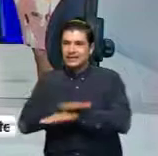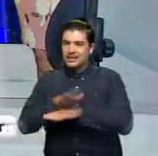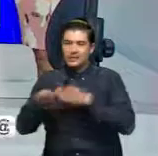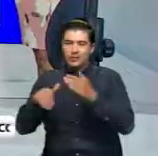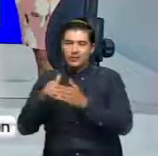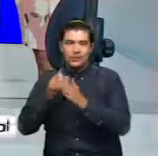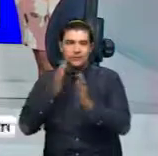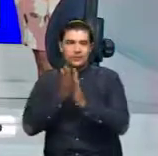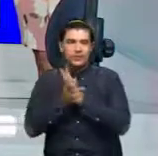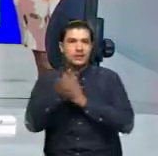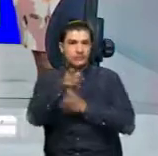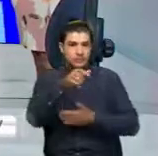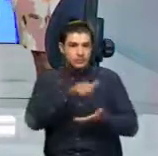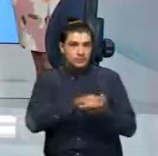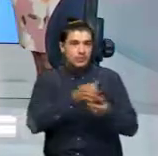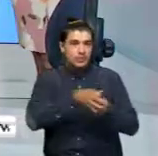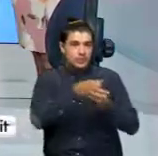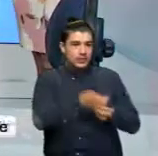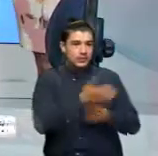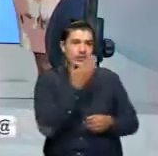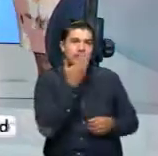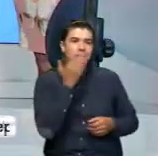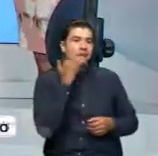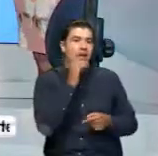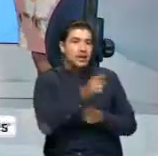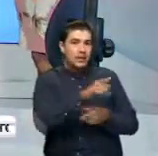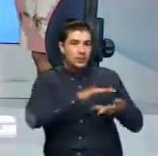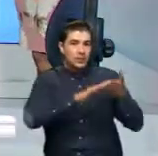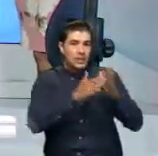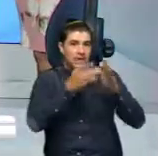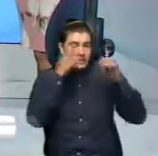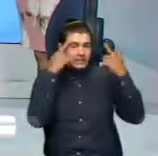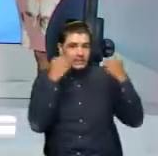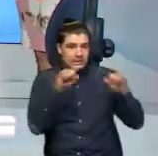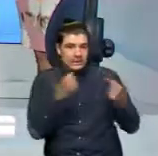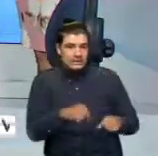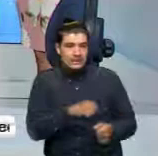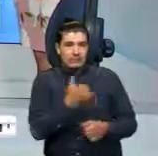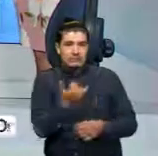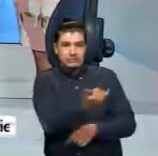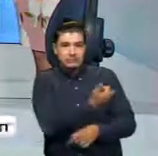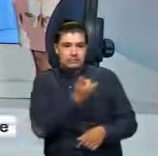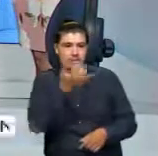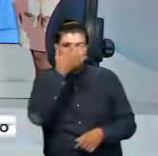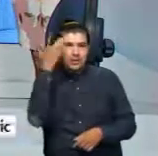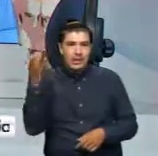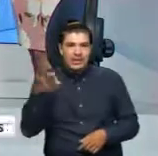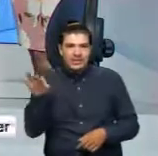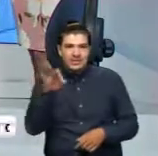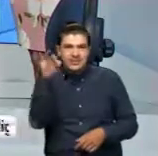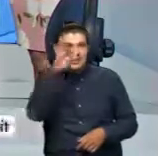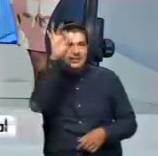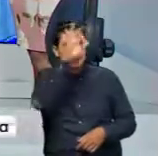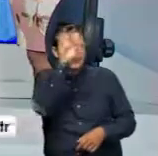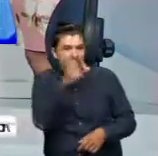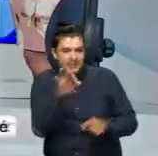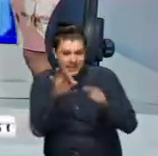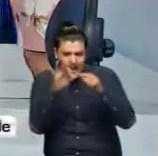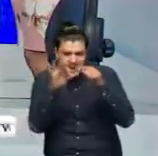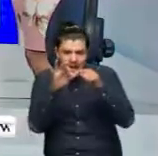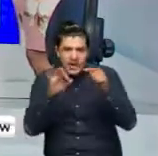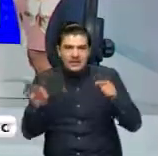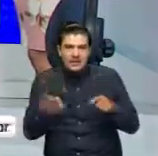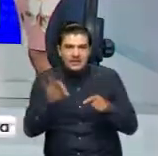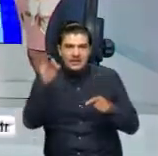nos vamos a barbosa por calle sant en la alerta la comunidad sólo por la presencia de abejas que al parecer son africanas ya han llegado